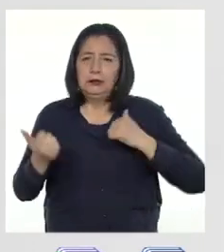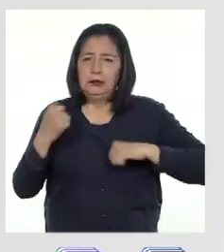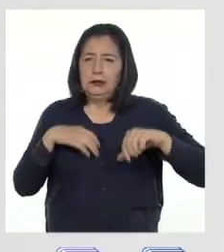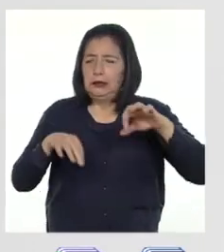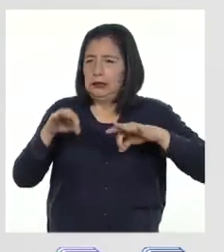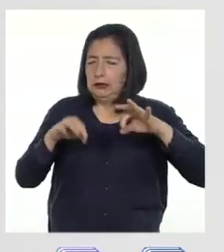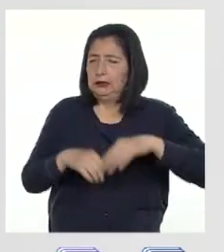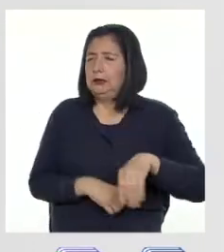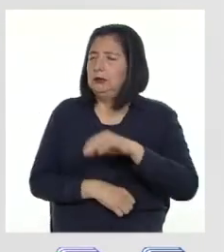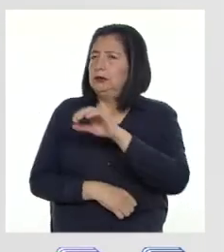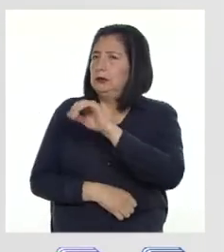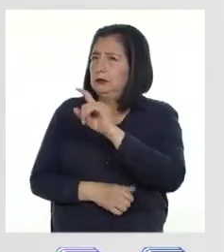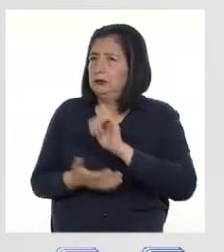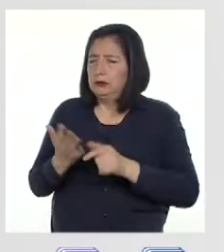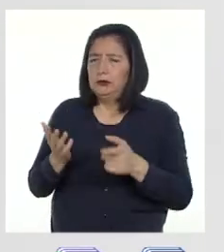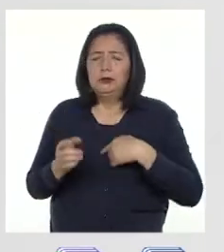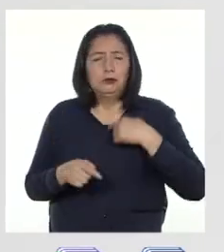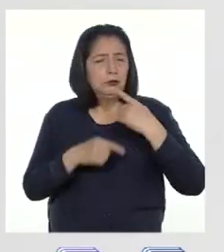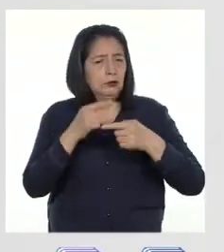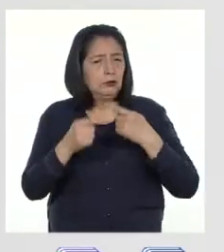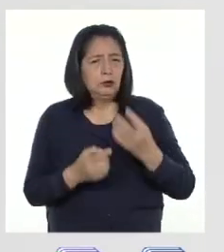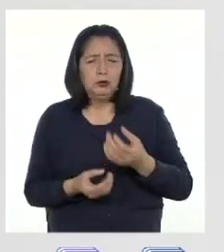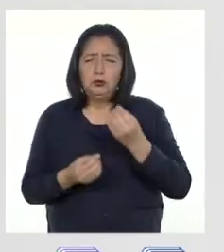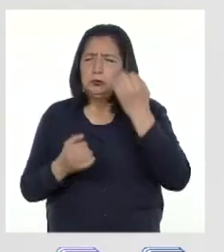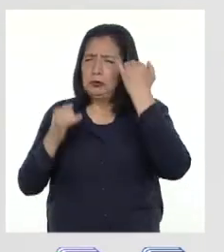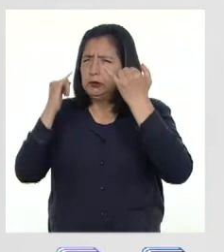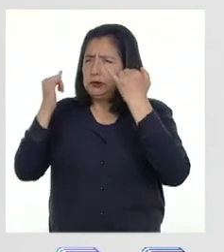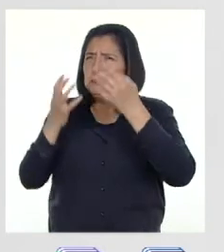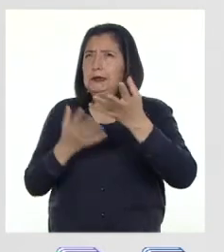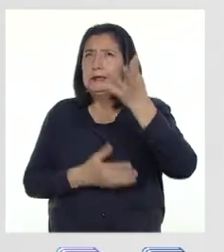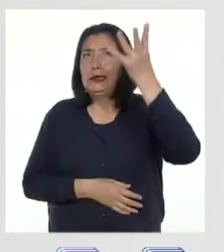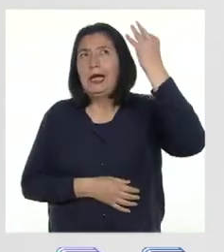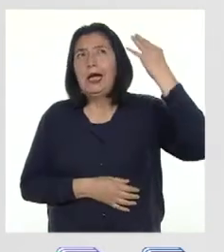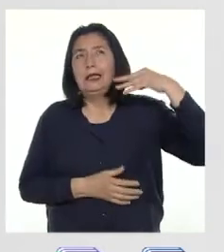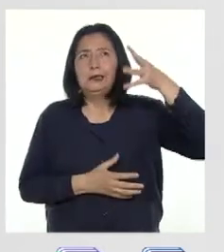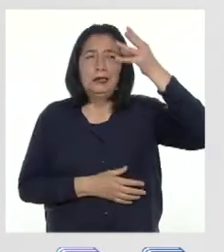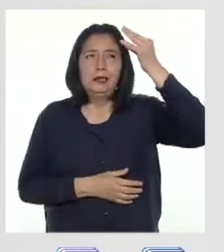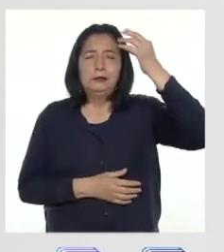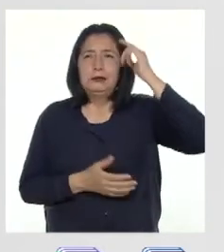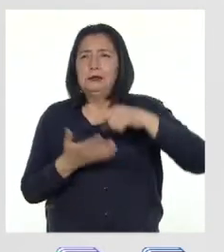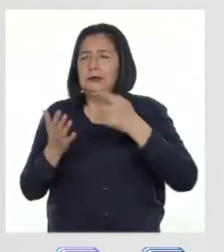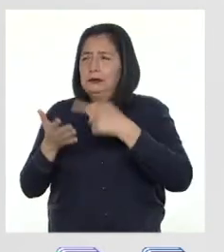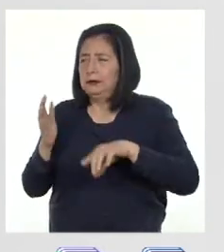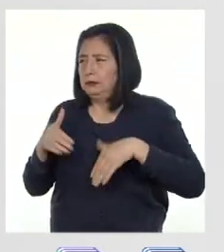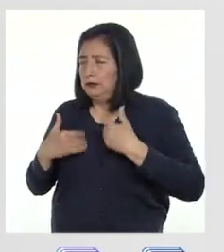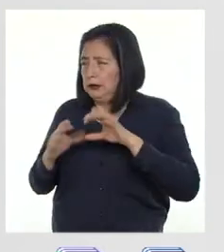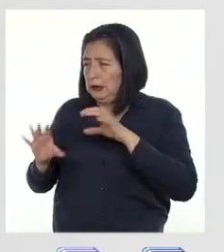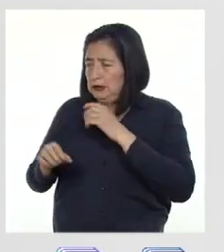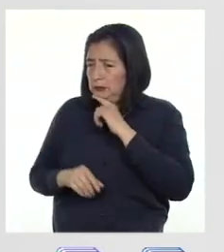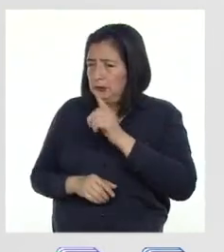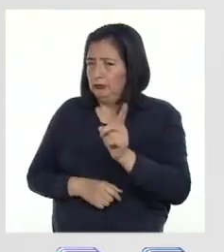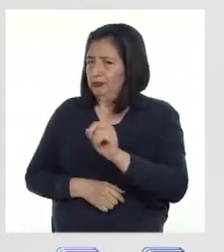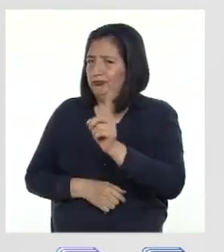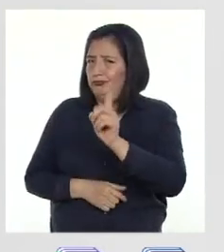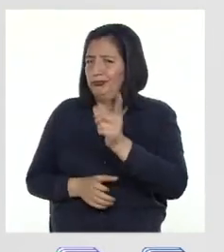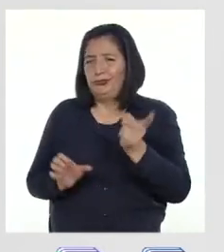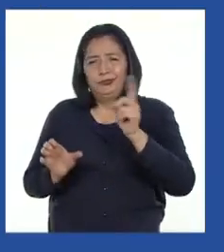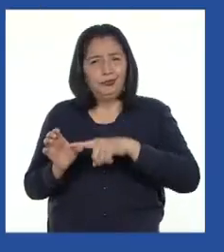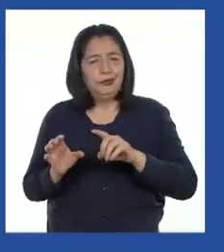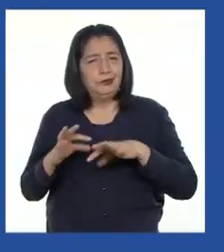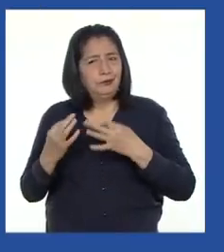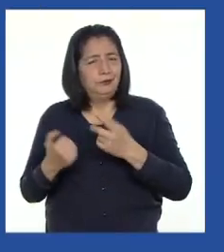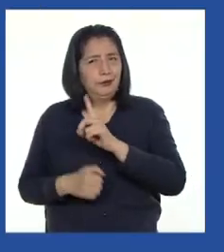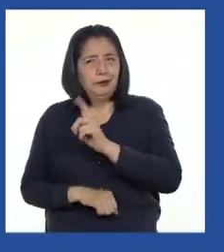Emil Rancocío Palacios, quien nos contará cómo las ideas preconcebidas sobre lo que pueden hacer las mujeres y los hombres no son parte de su vida